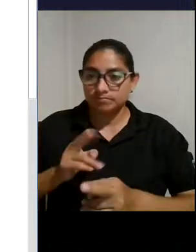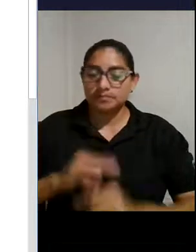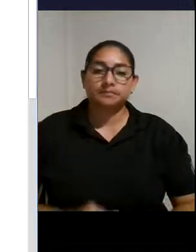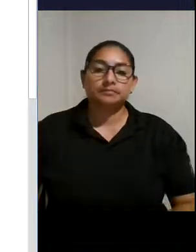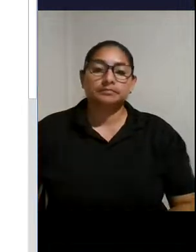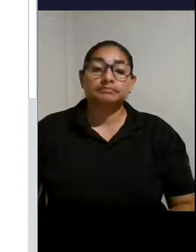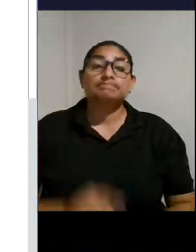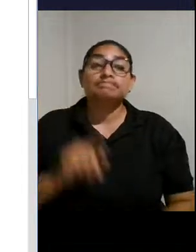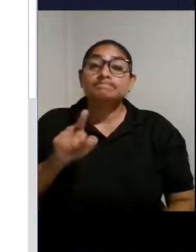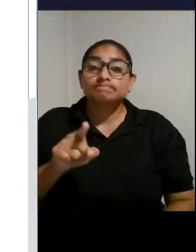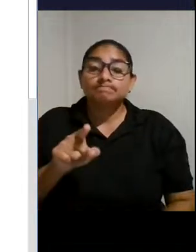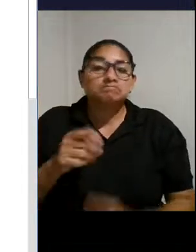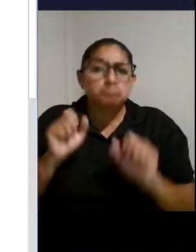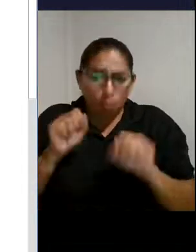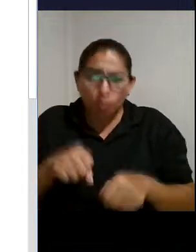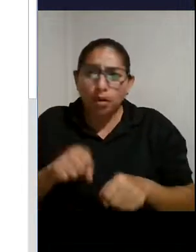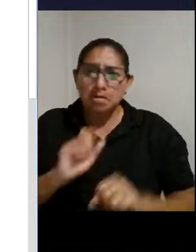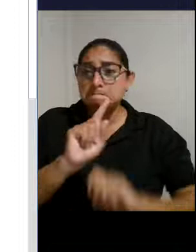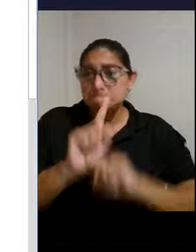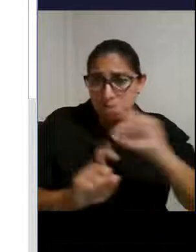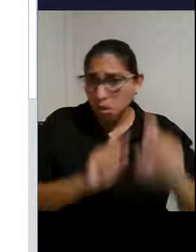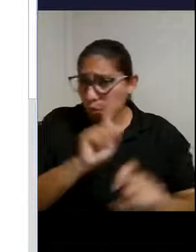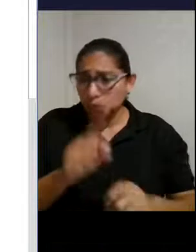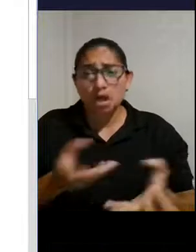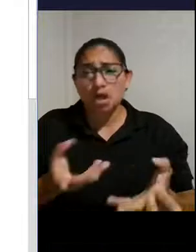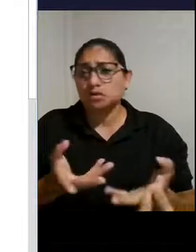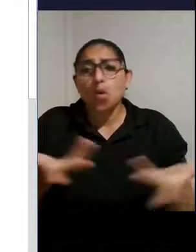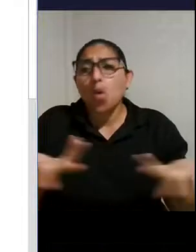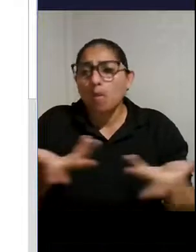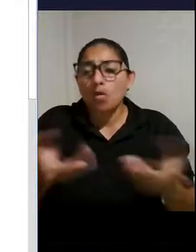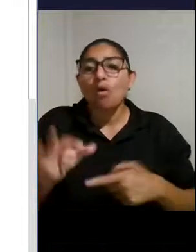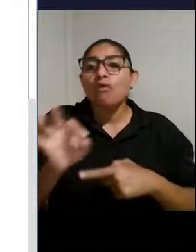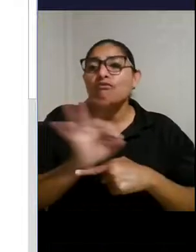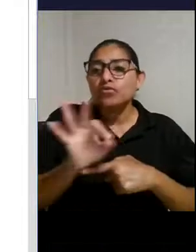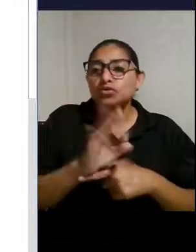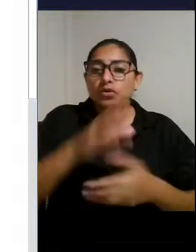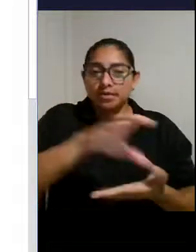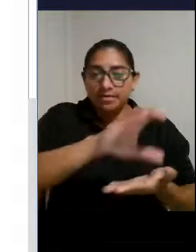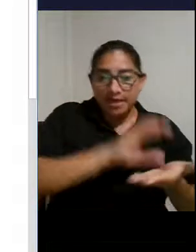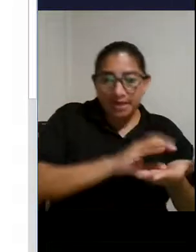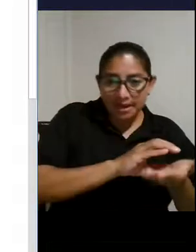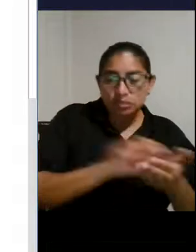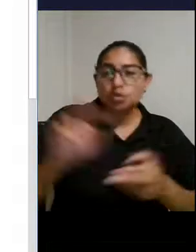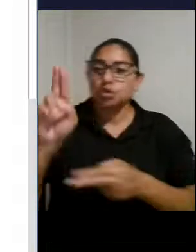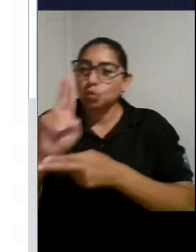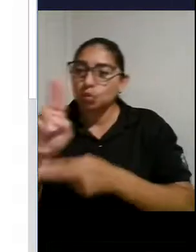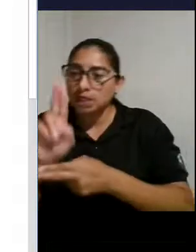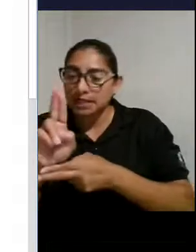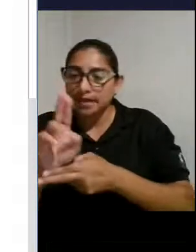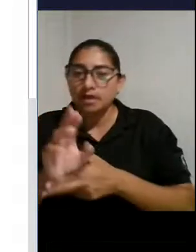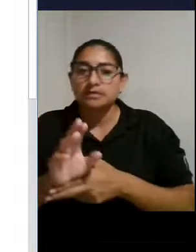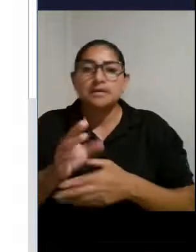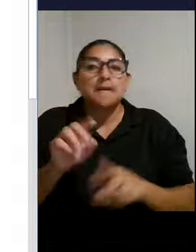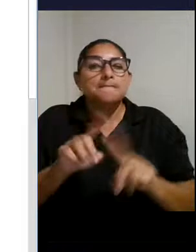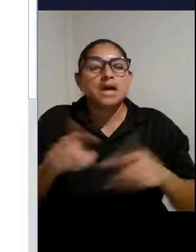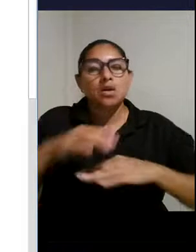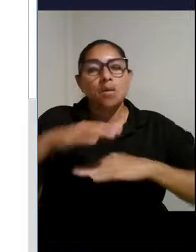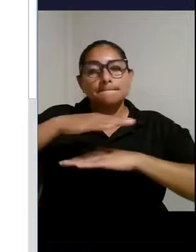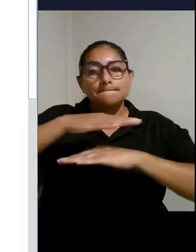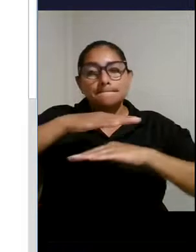Y esto te lo pueden consultar con funciones de ingreso, con funciones de utilidad, pero básicamente lo